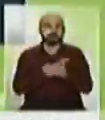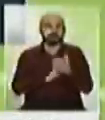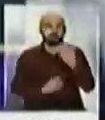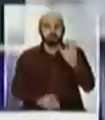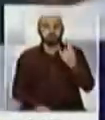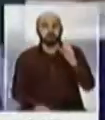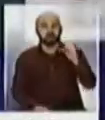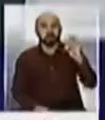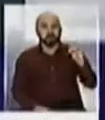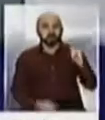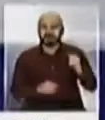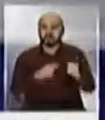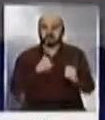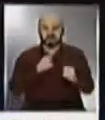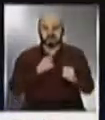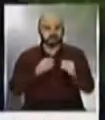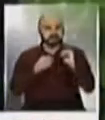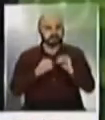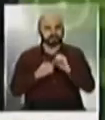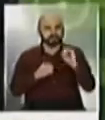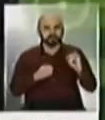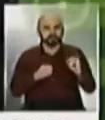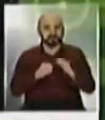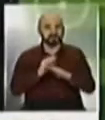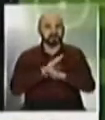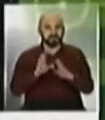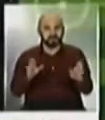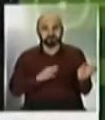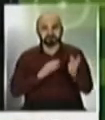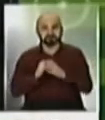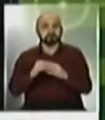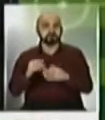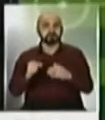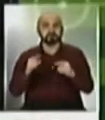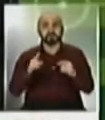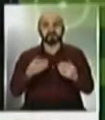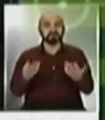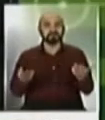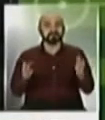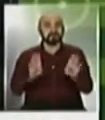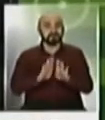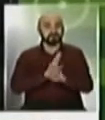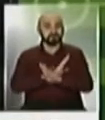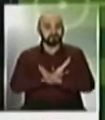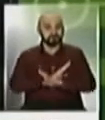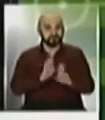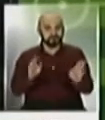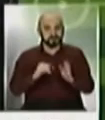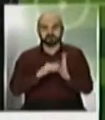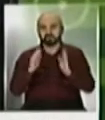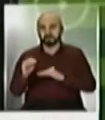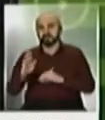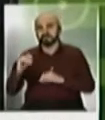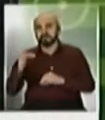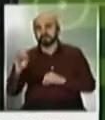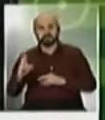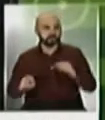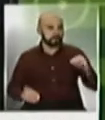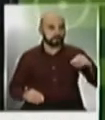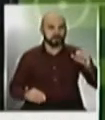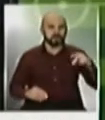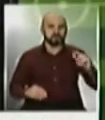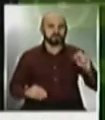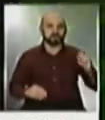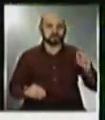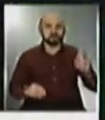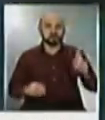quiere sí o sí terminar la competencia. Antes de que se cerraran los octavos de final, se decía que tanto el Bayern Múnich como el Manchester City